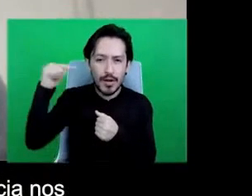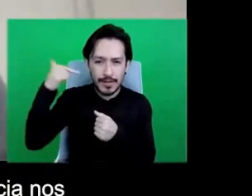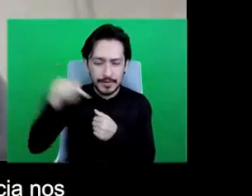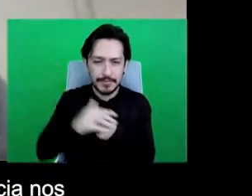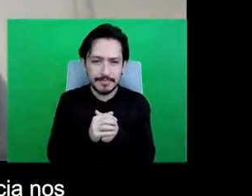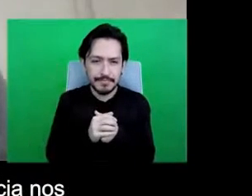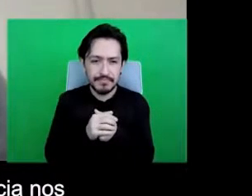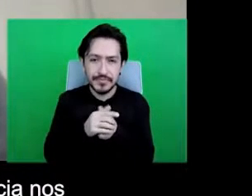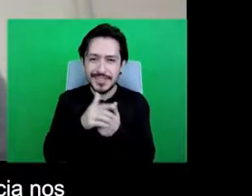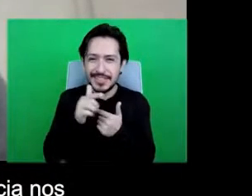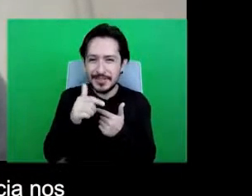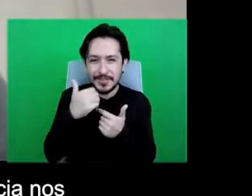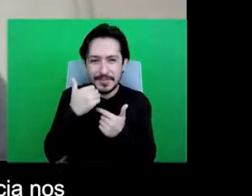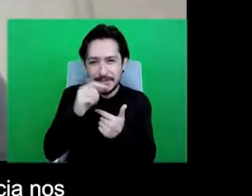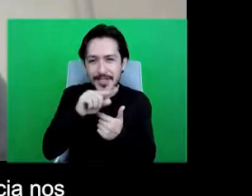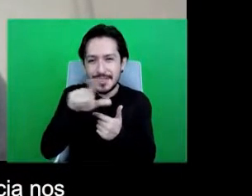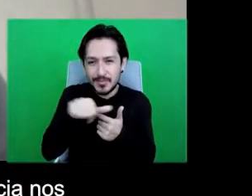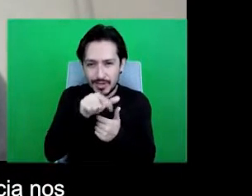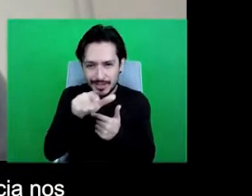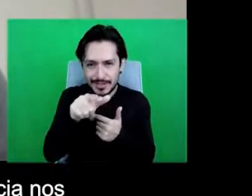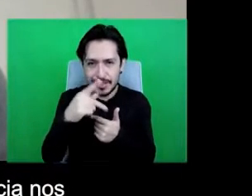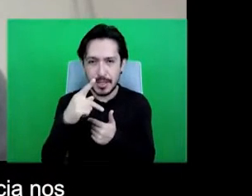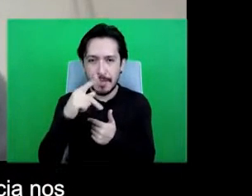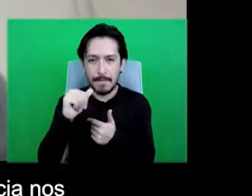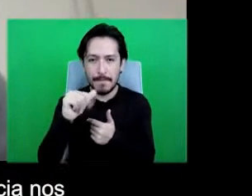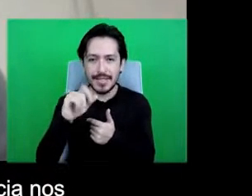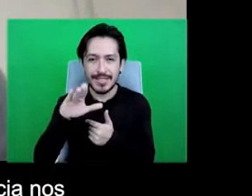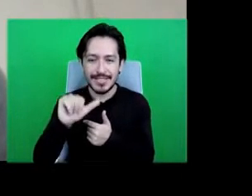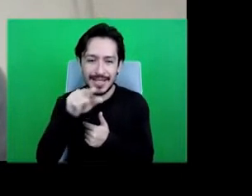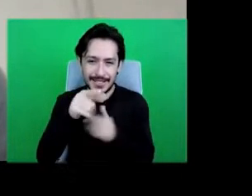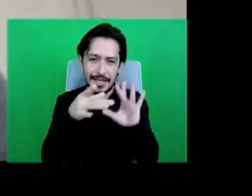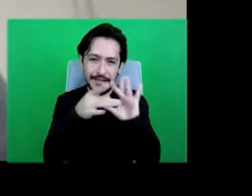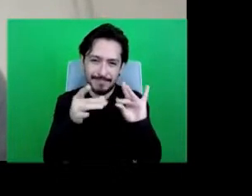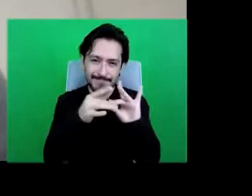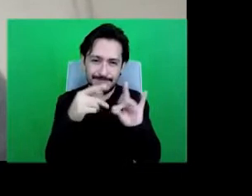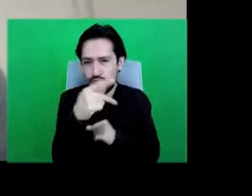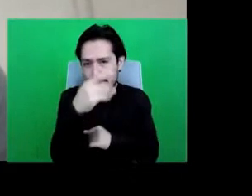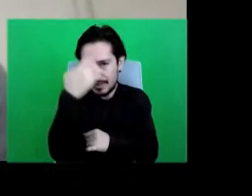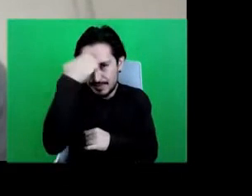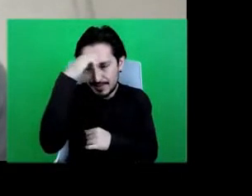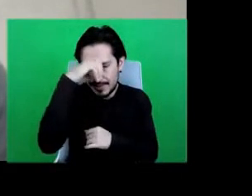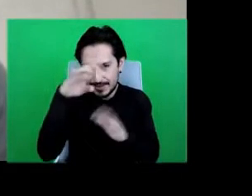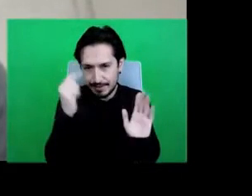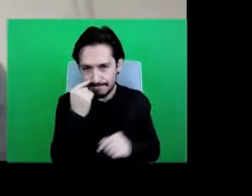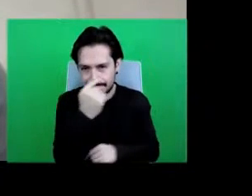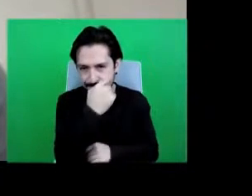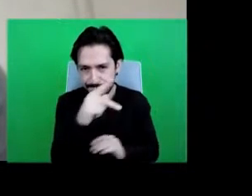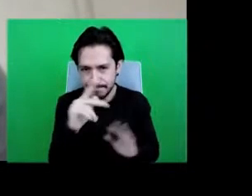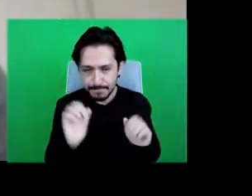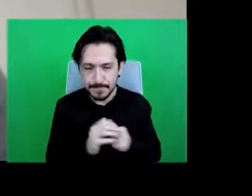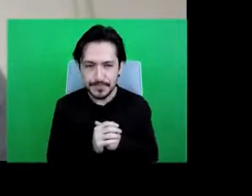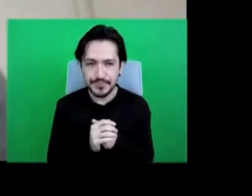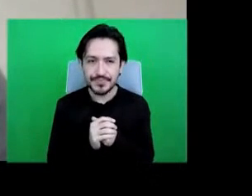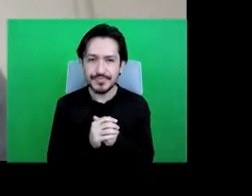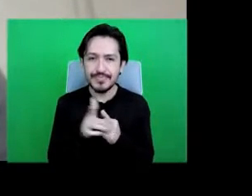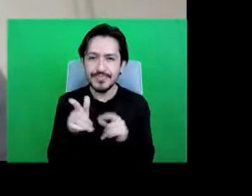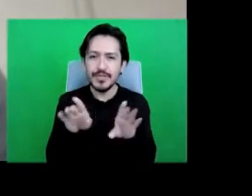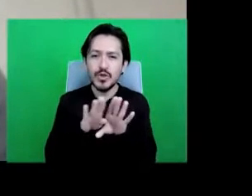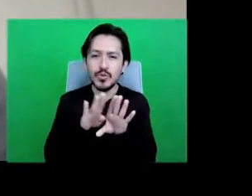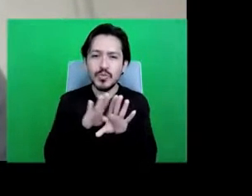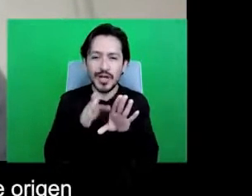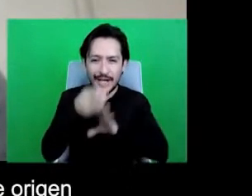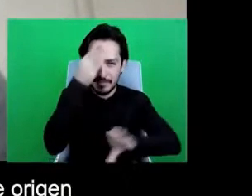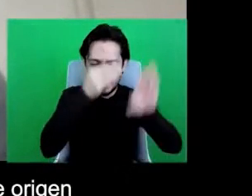Patricia nos empiece luego a platicar un poco más de su experiencia y cómo ha sido esta experiencia reflejada en Innovación para la